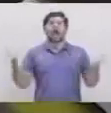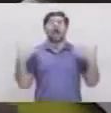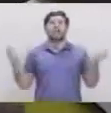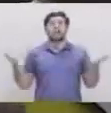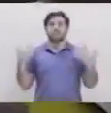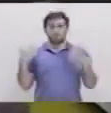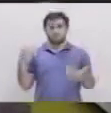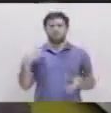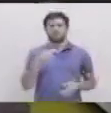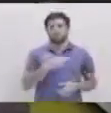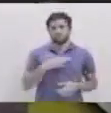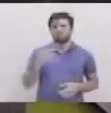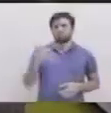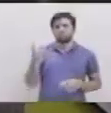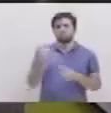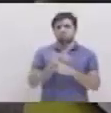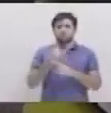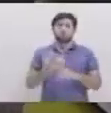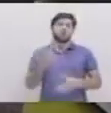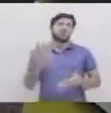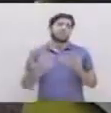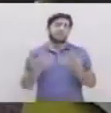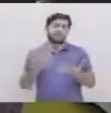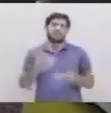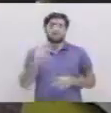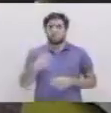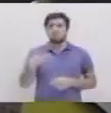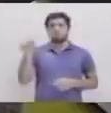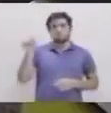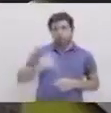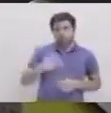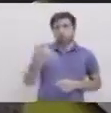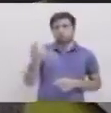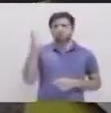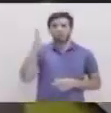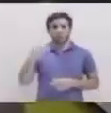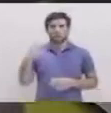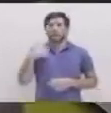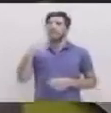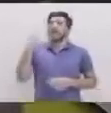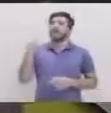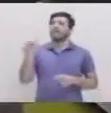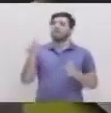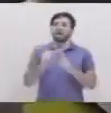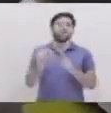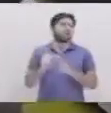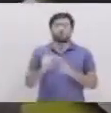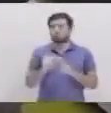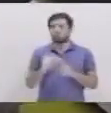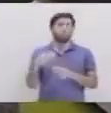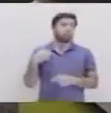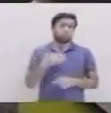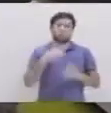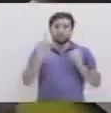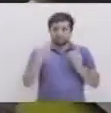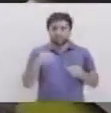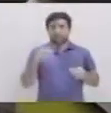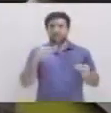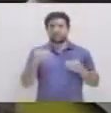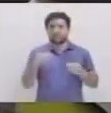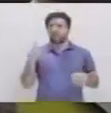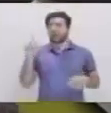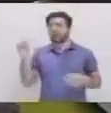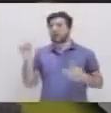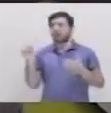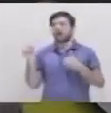esta palabra en nuestra vida cotidiana y quizás no lo utilizamos de la mejor manera, ¿verdad? Porque no estamos teniendo en cuenta el principio físico que